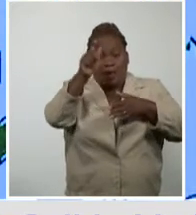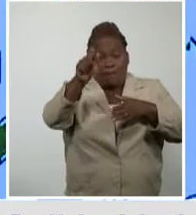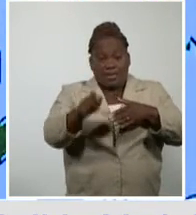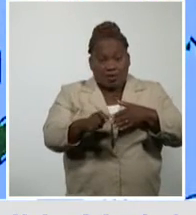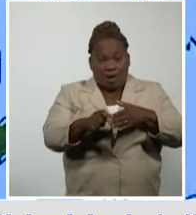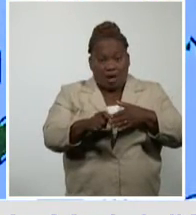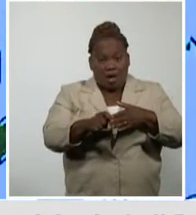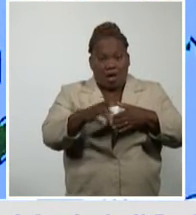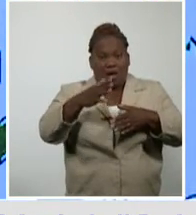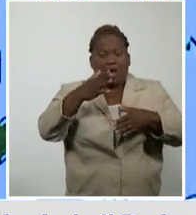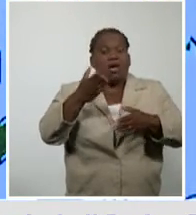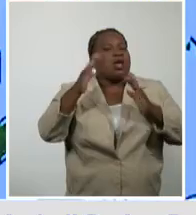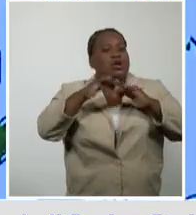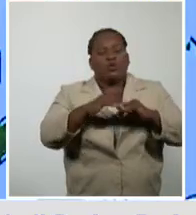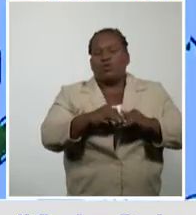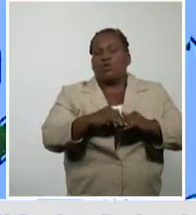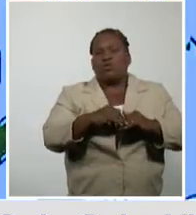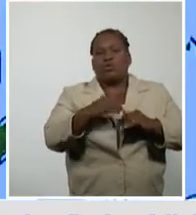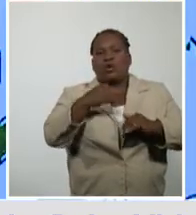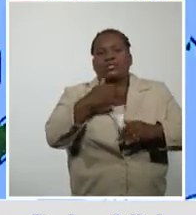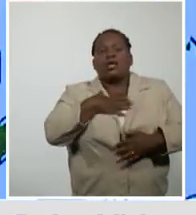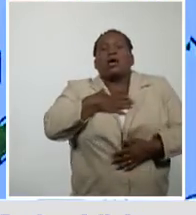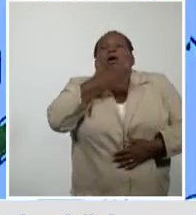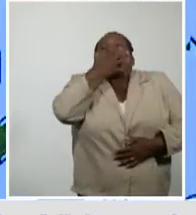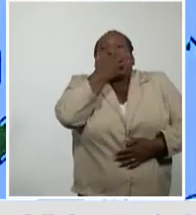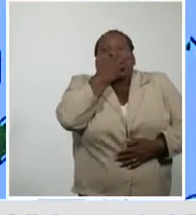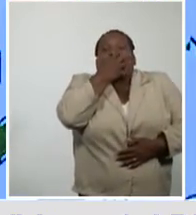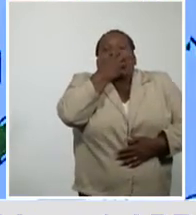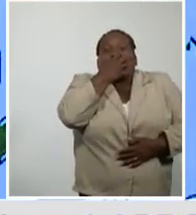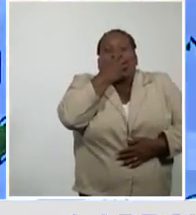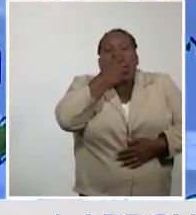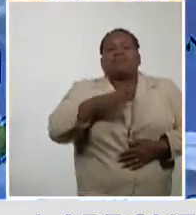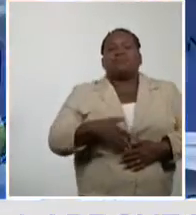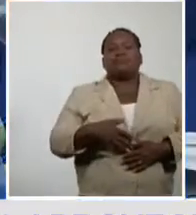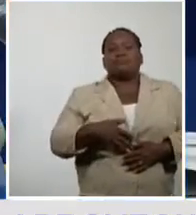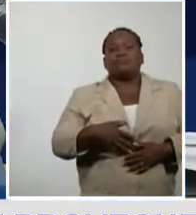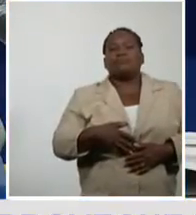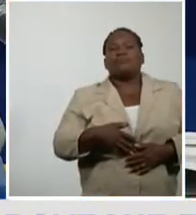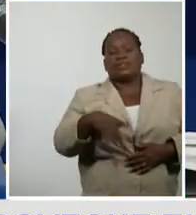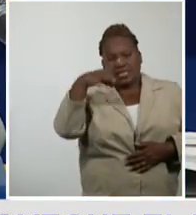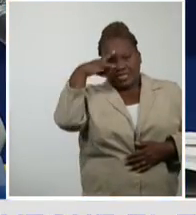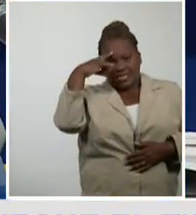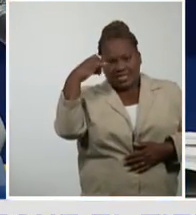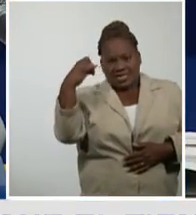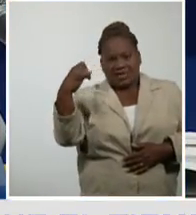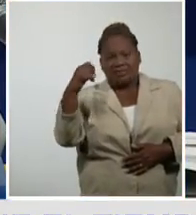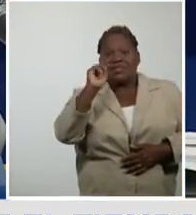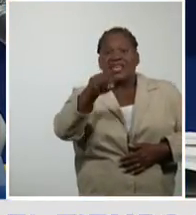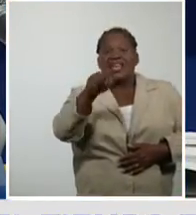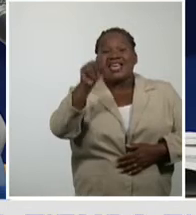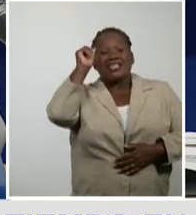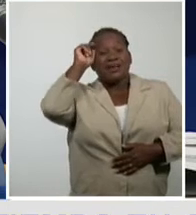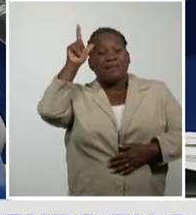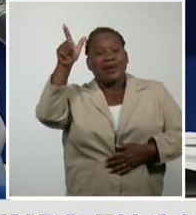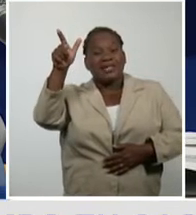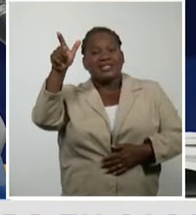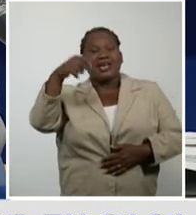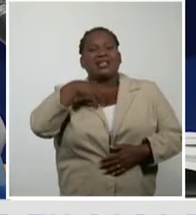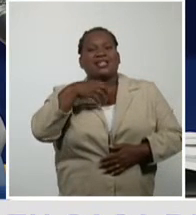tengan que ser sometidos a equipos de ventilación. Sí, eso es una experiencia que se tiene no por